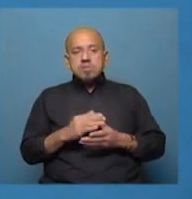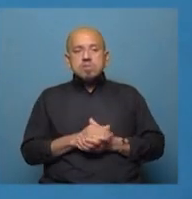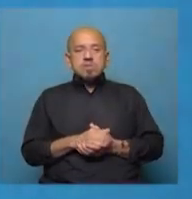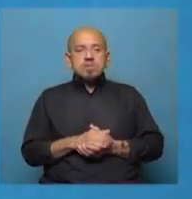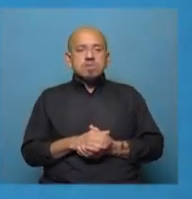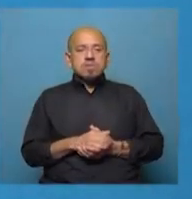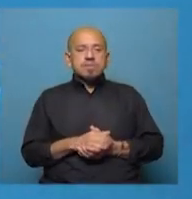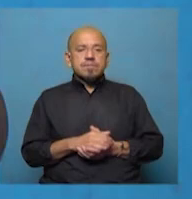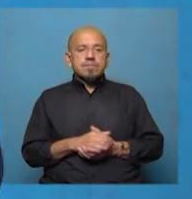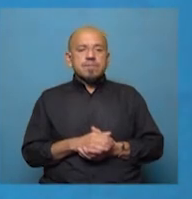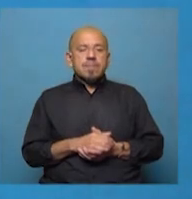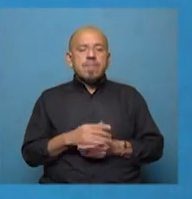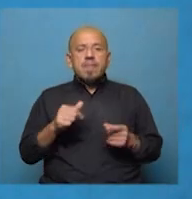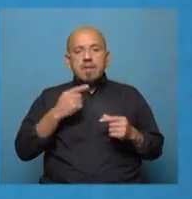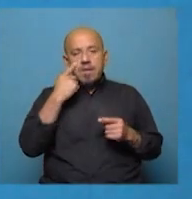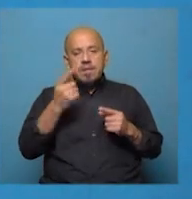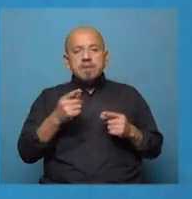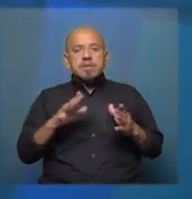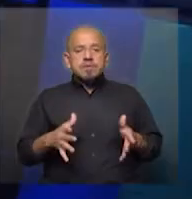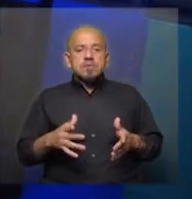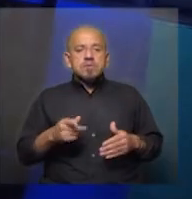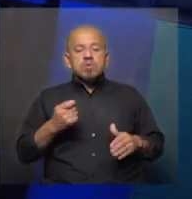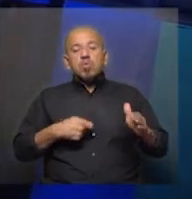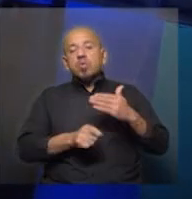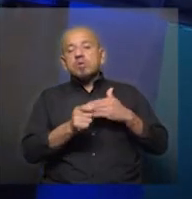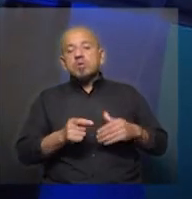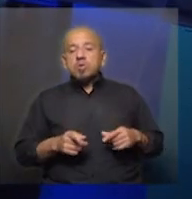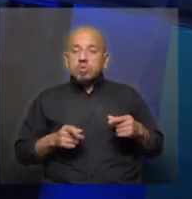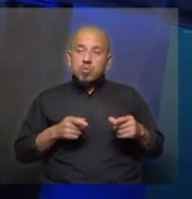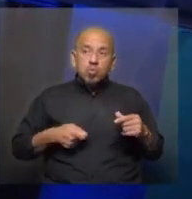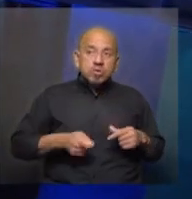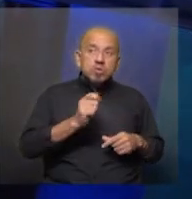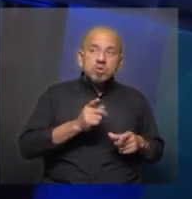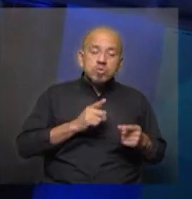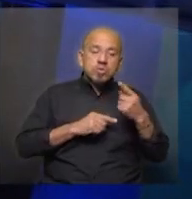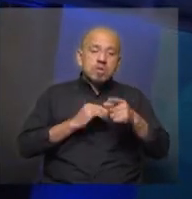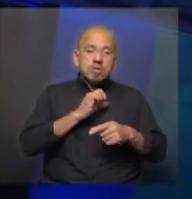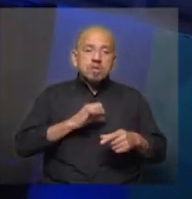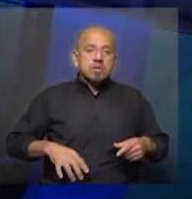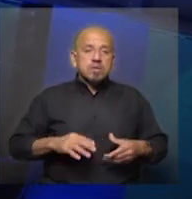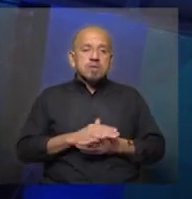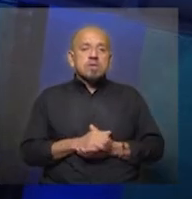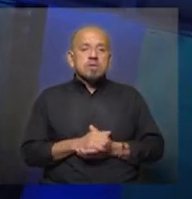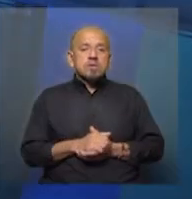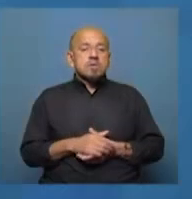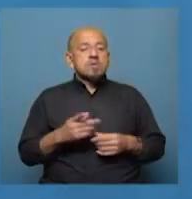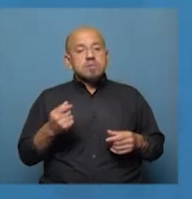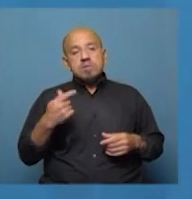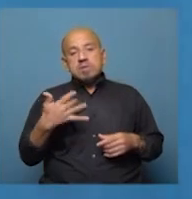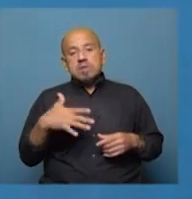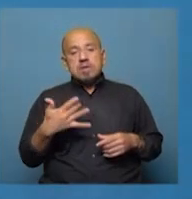muchos de los trabajadores que hoy estaban presentes en las barras anunciaron que van a ir con juicios contra el estado Cómo tomas eso que va a salir carísimo